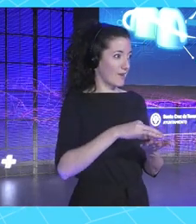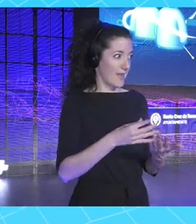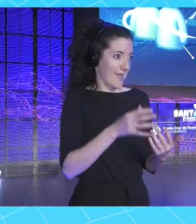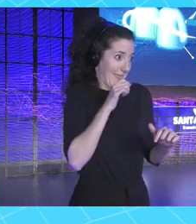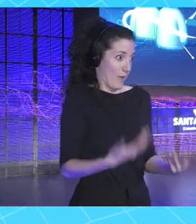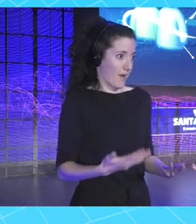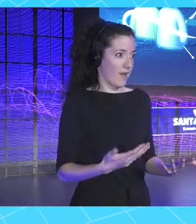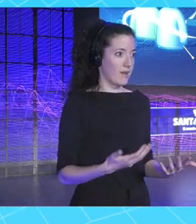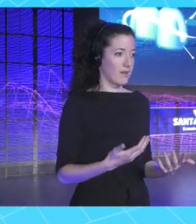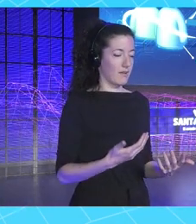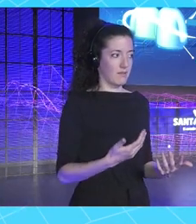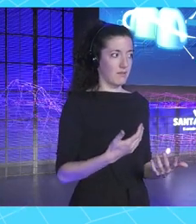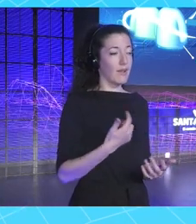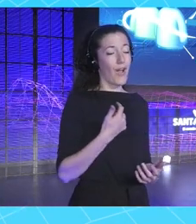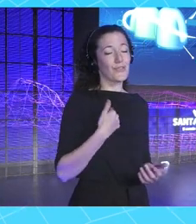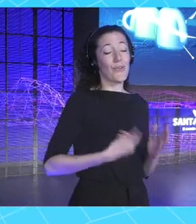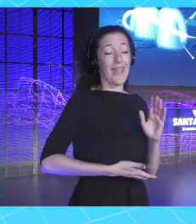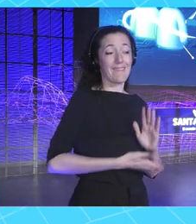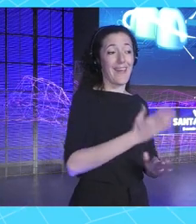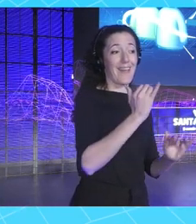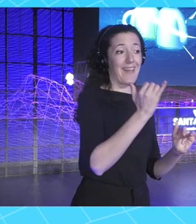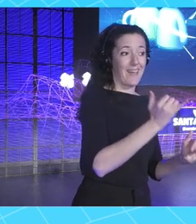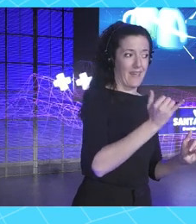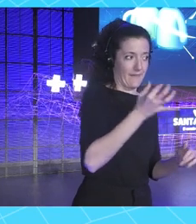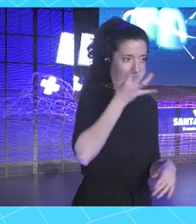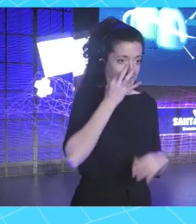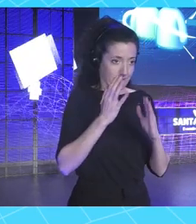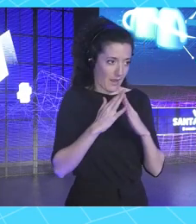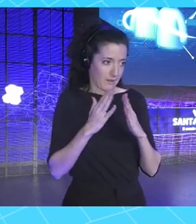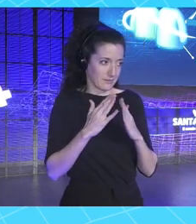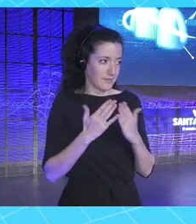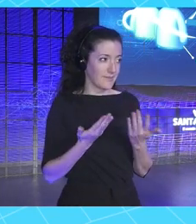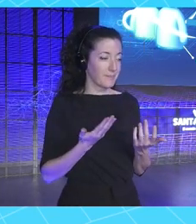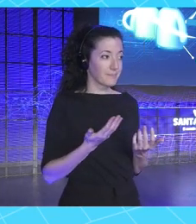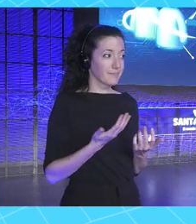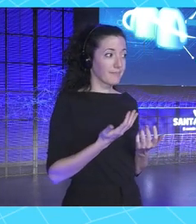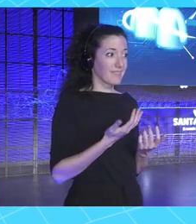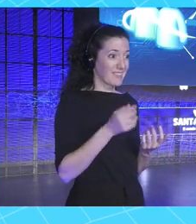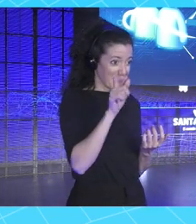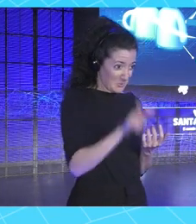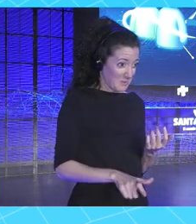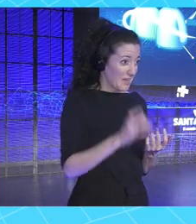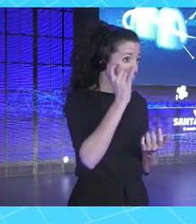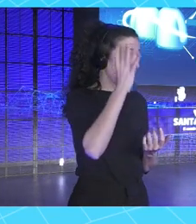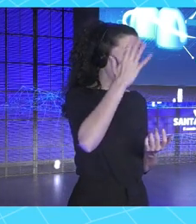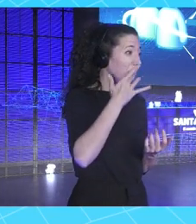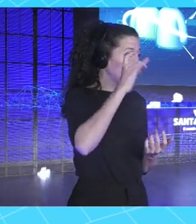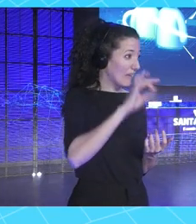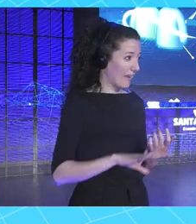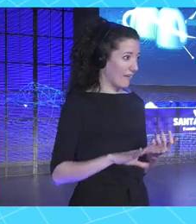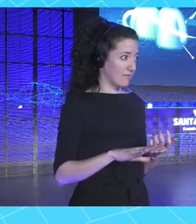y estás en casa o no Esa persona o no tiene No tiene ni padres ni pareja ni jefes